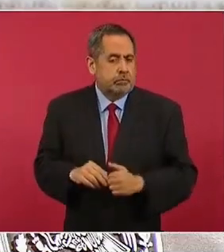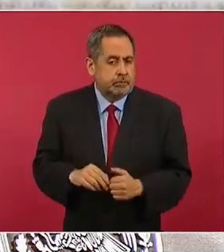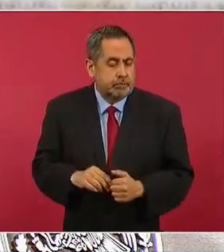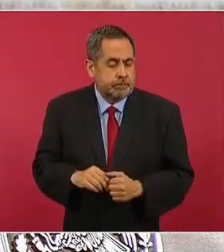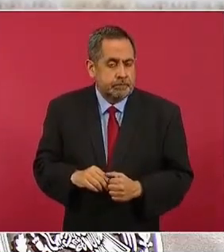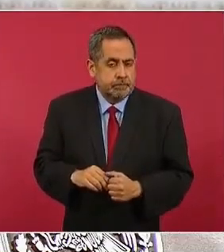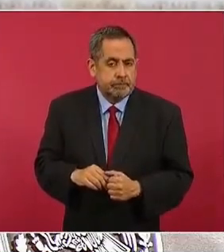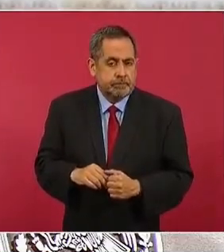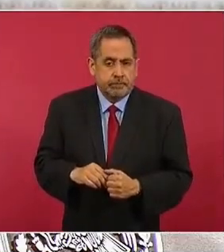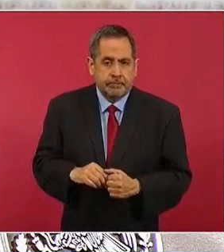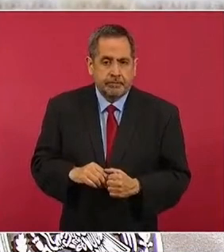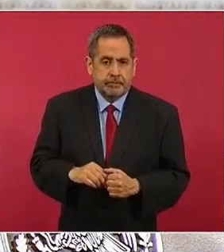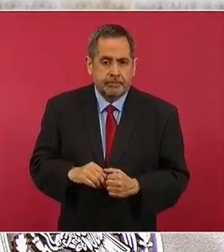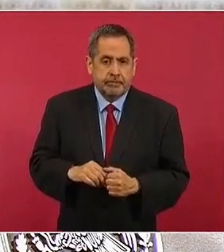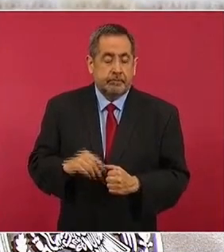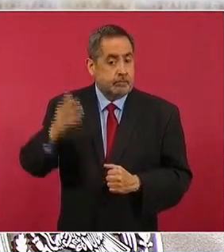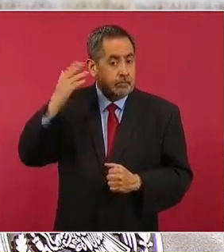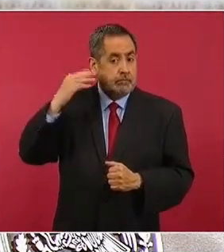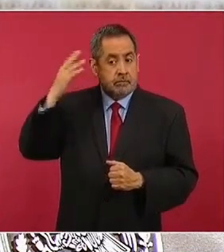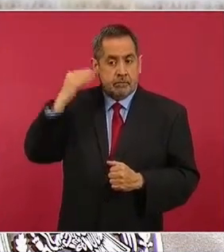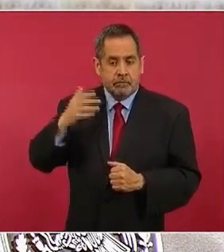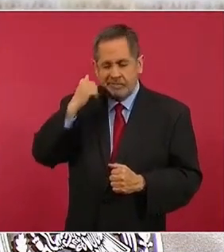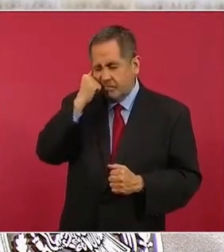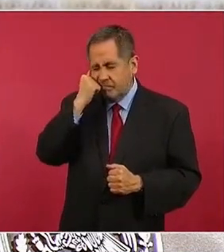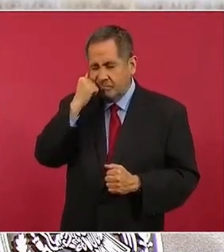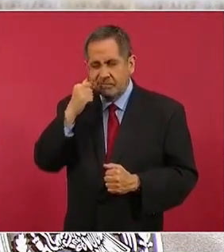porque se esmeraron en